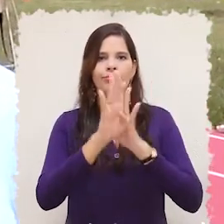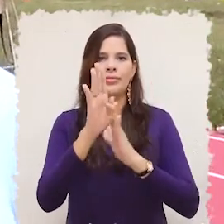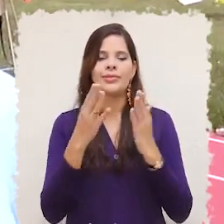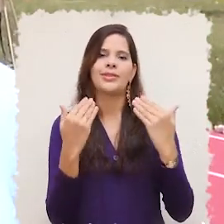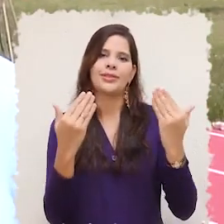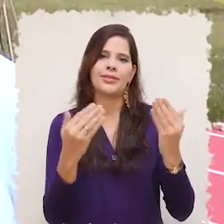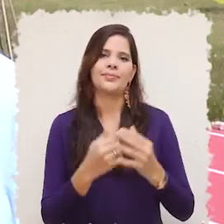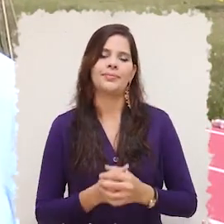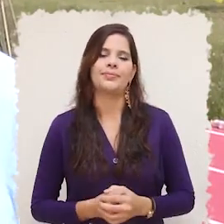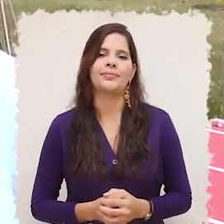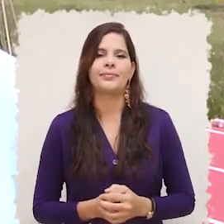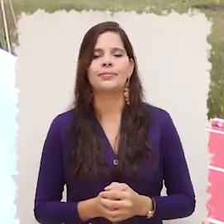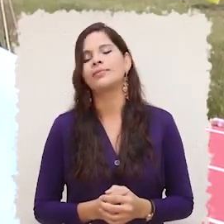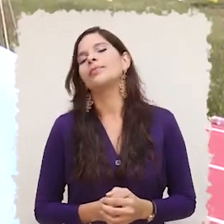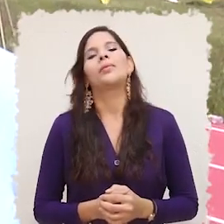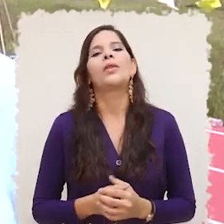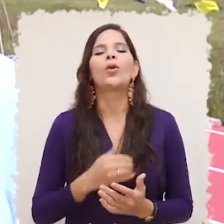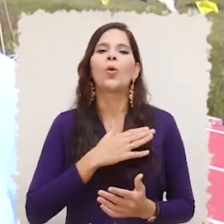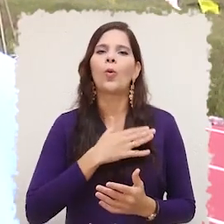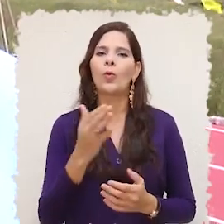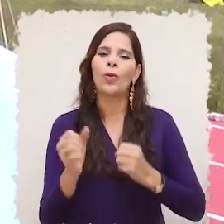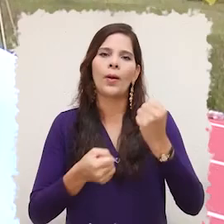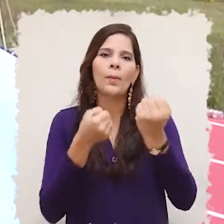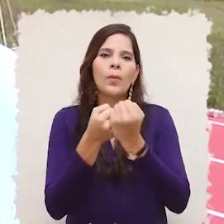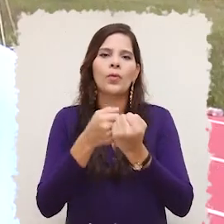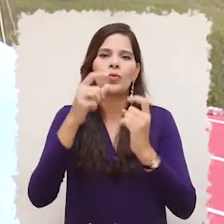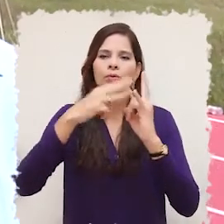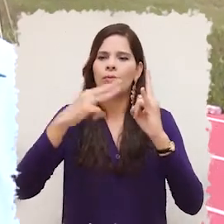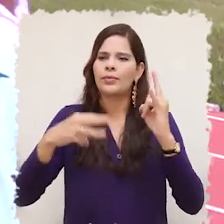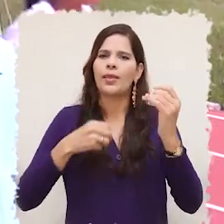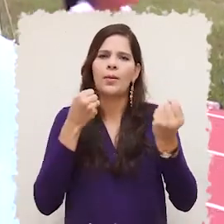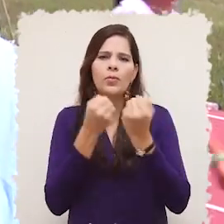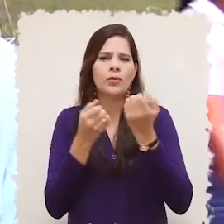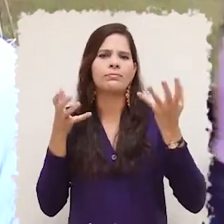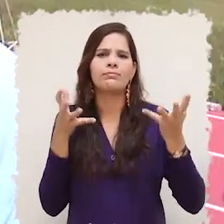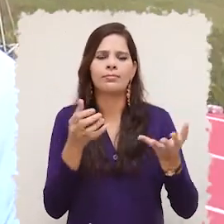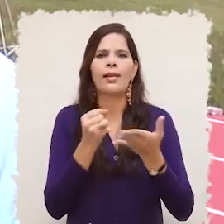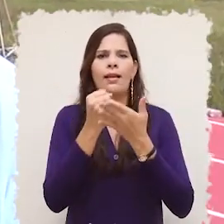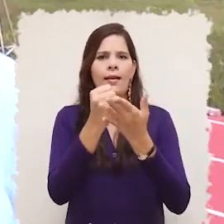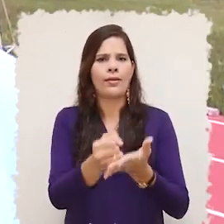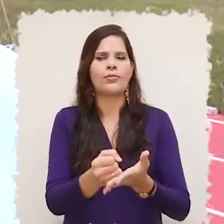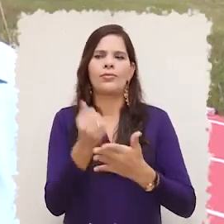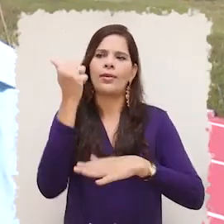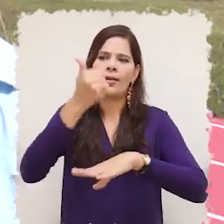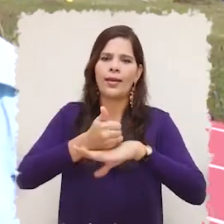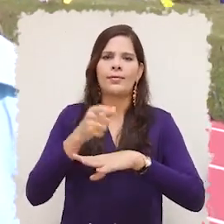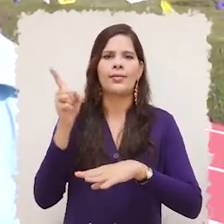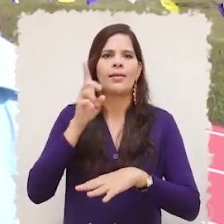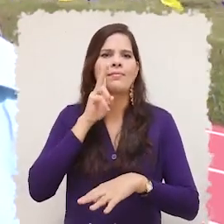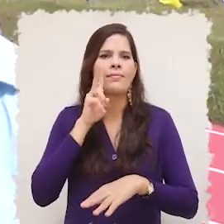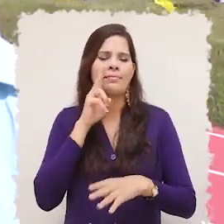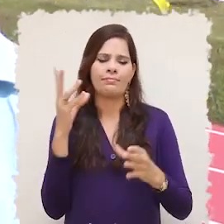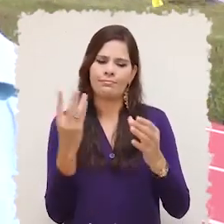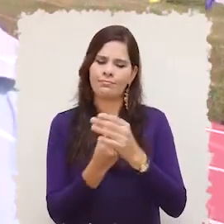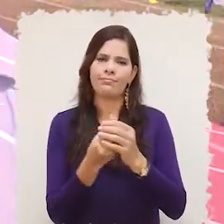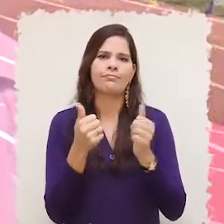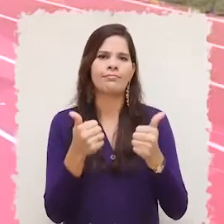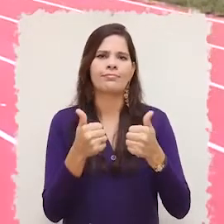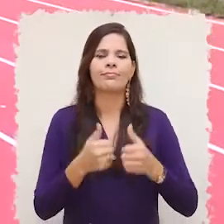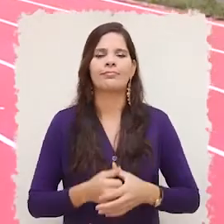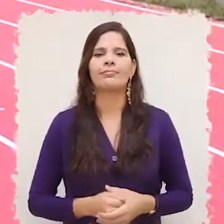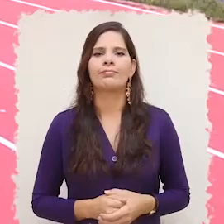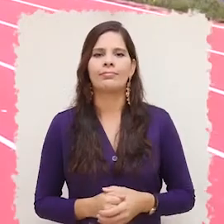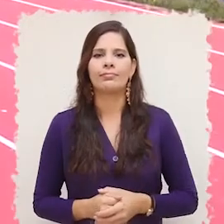den cuenta que nosotros apoyamos y nosotros seguimos y nosotros vamos a seguir respaldando el eslogan de nuestro rector, más incluyente.